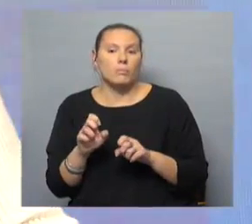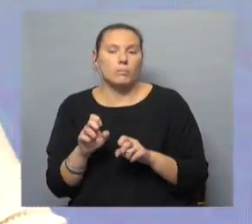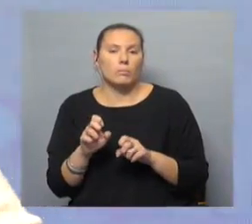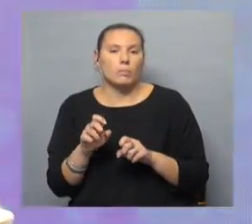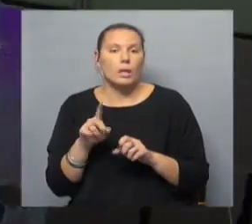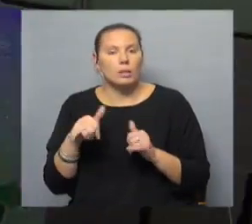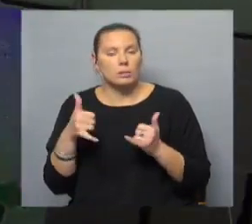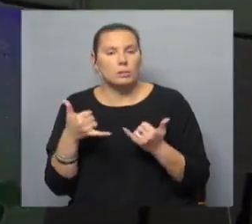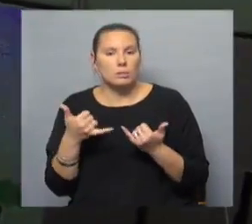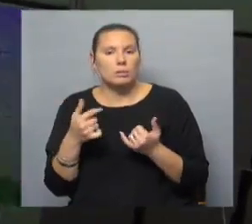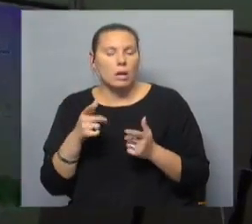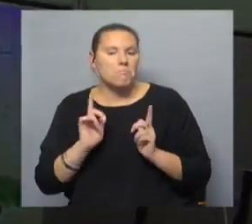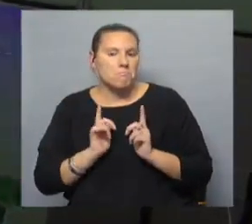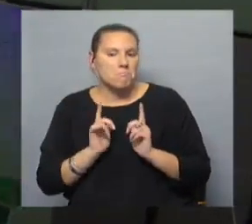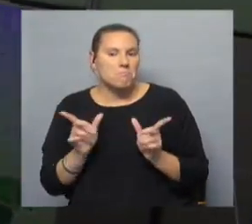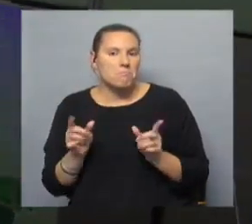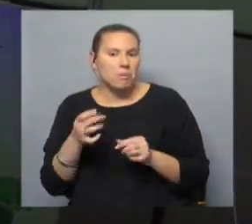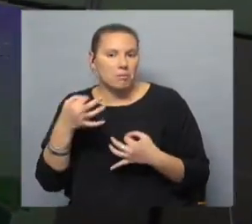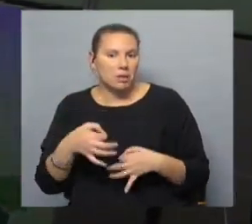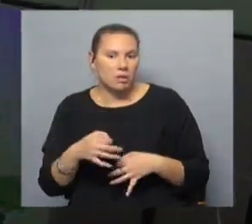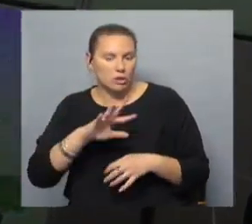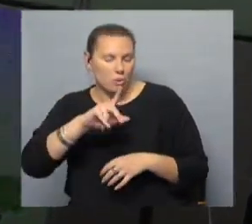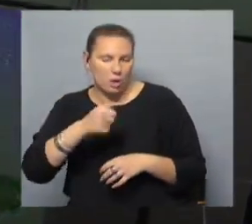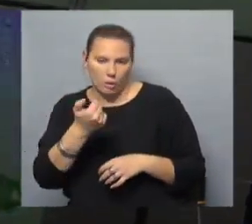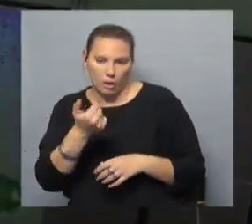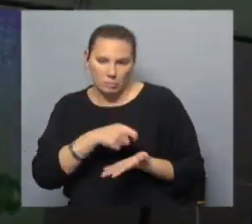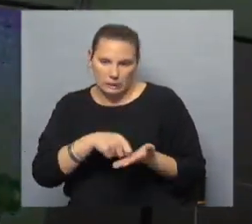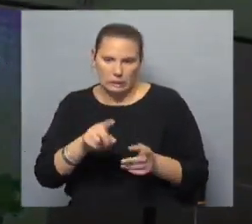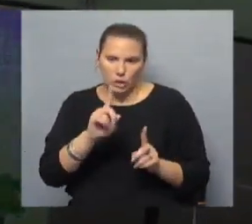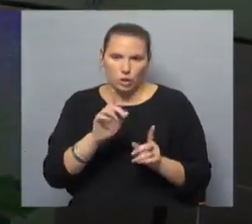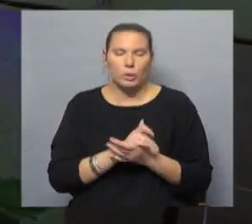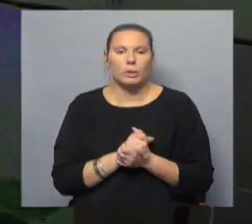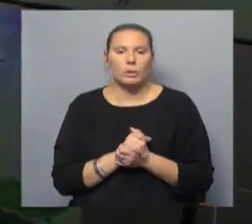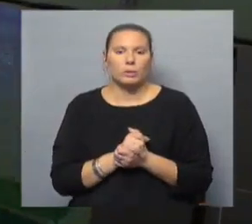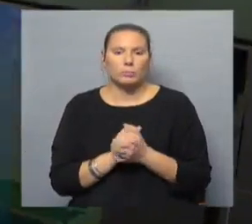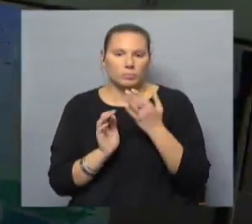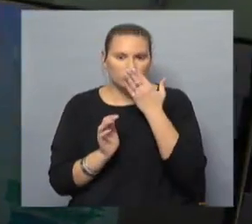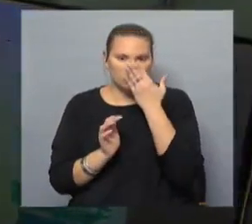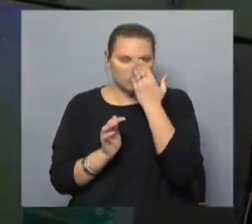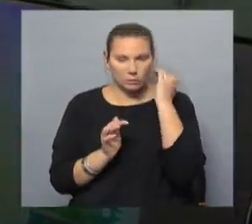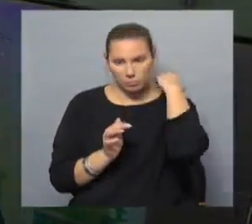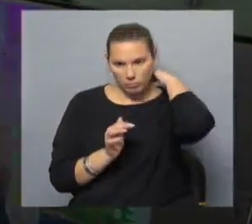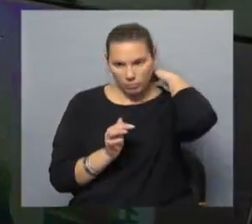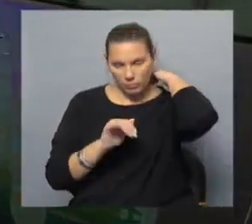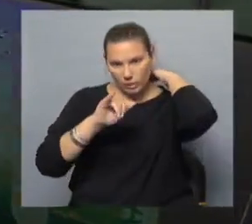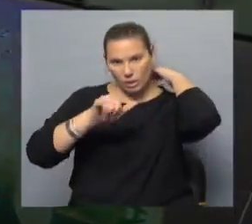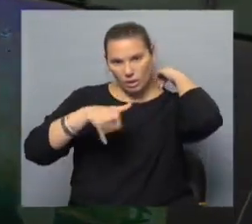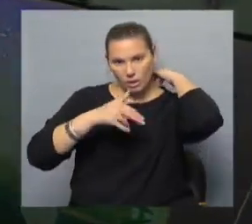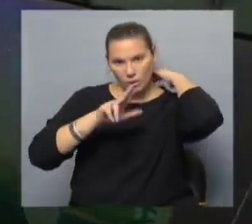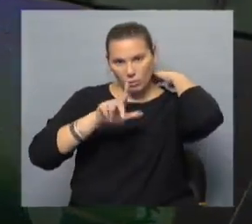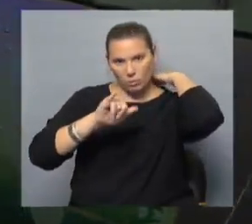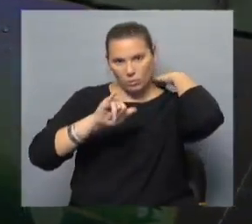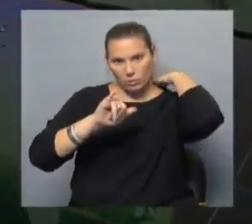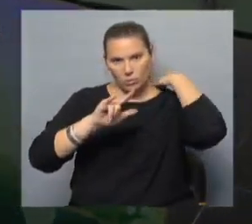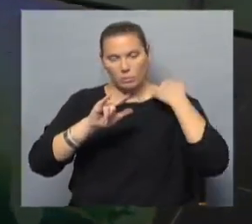él, ya les digo, salió bastante esperanzado. No te voy a robar la lapicera. No, por favor. Y bueno, y tenemos a Julieta, que